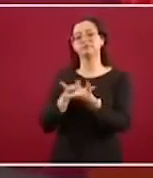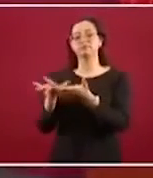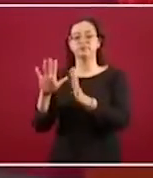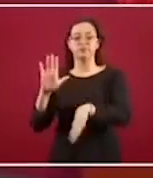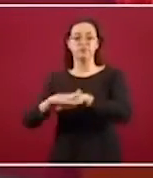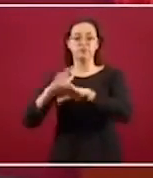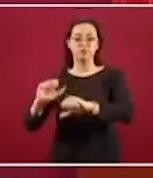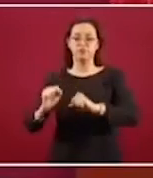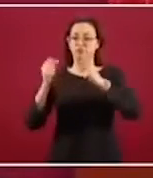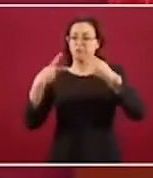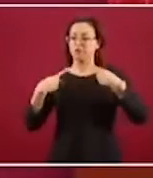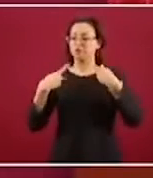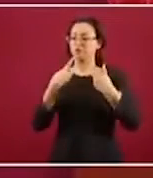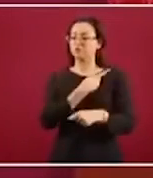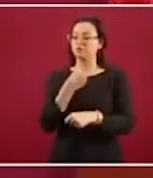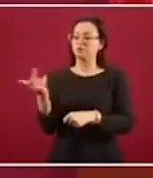proteger a los pobres.